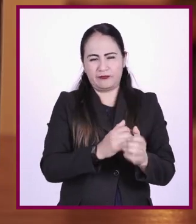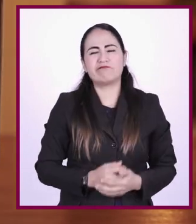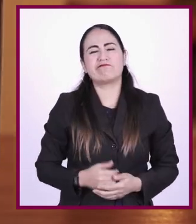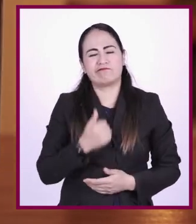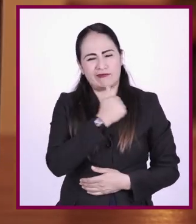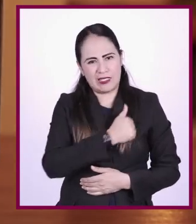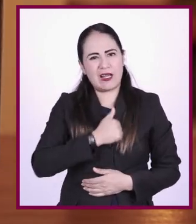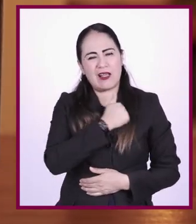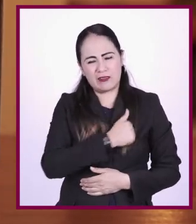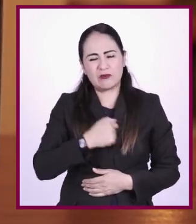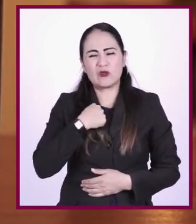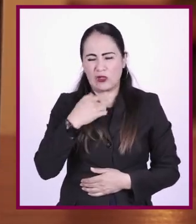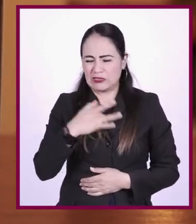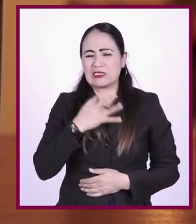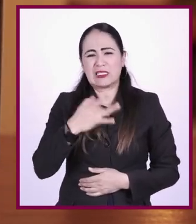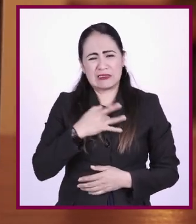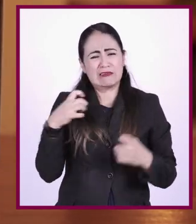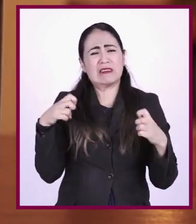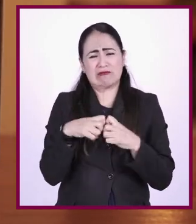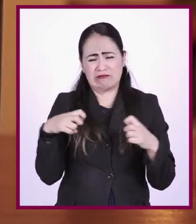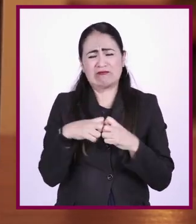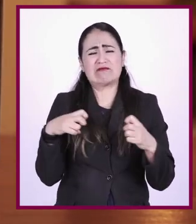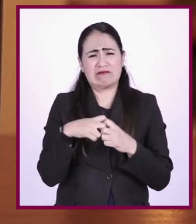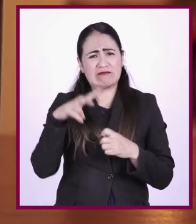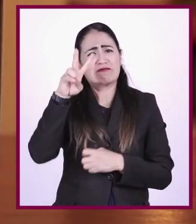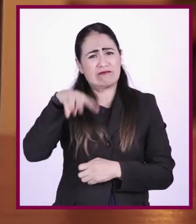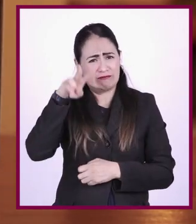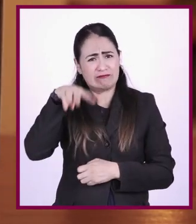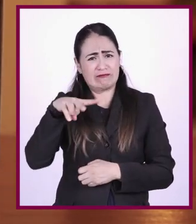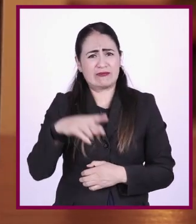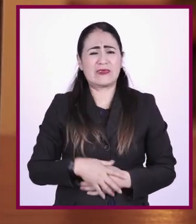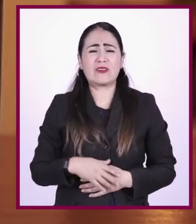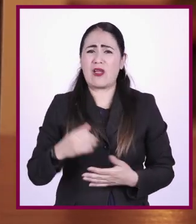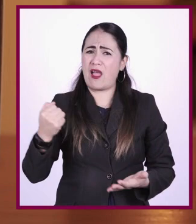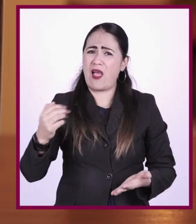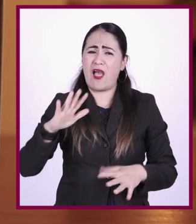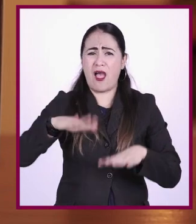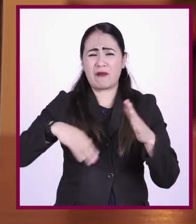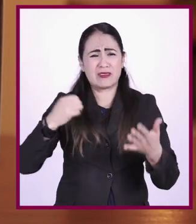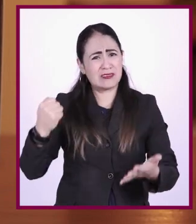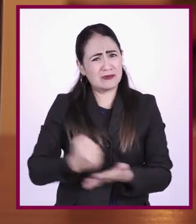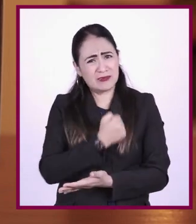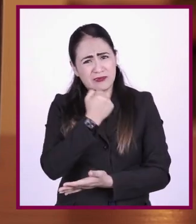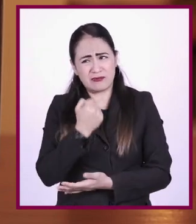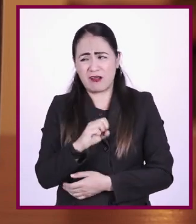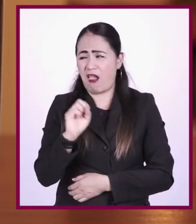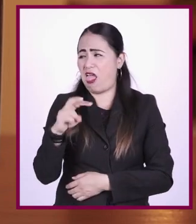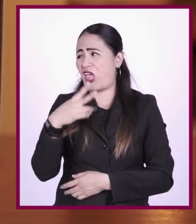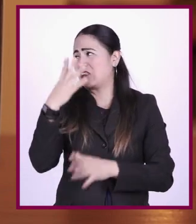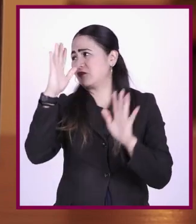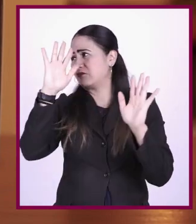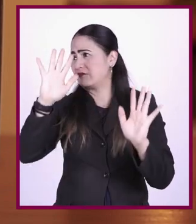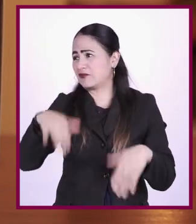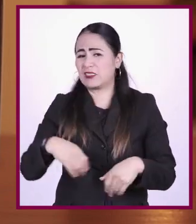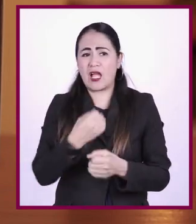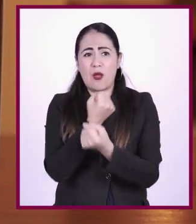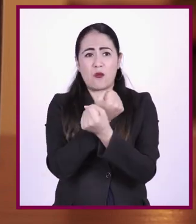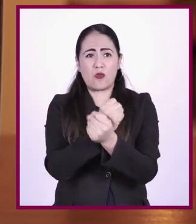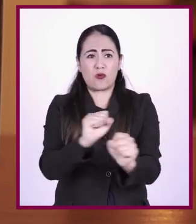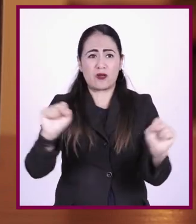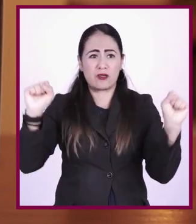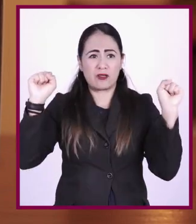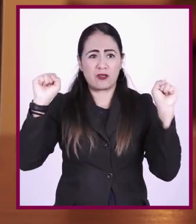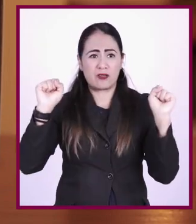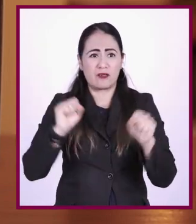Desafortunadamente, sí he sentido estrés. He llegado a sentir frustración, apatía,